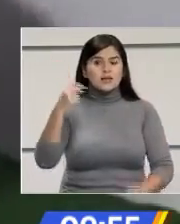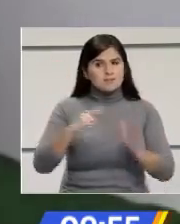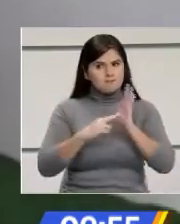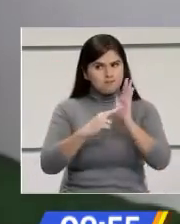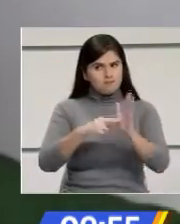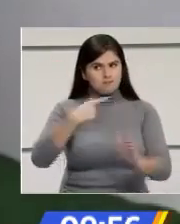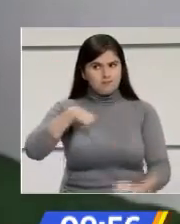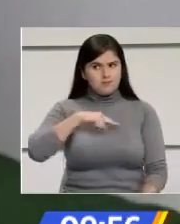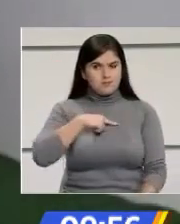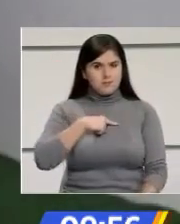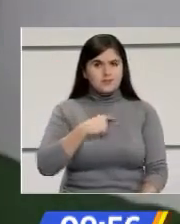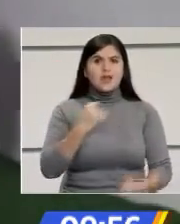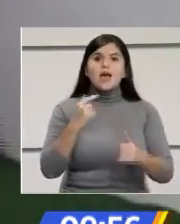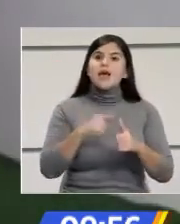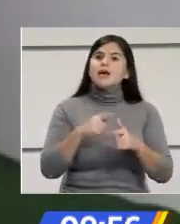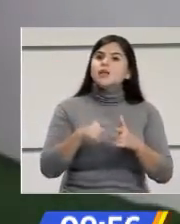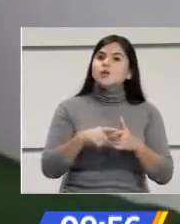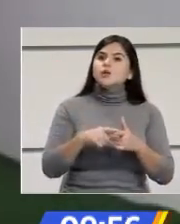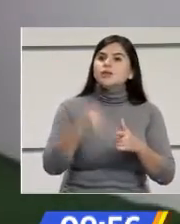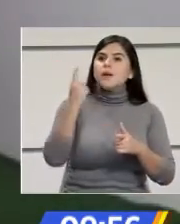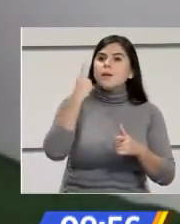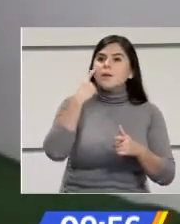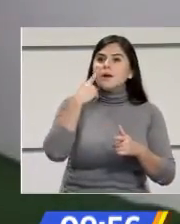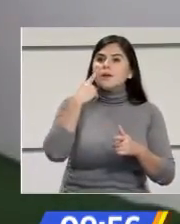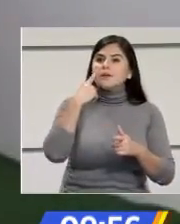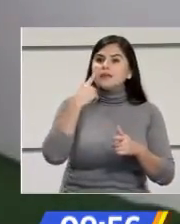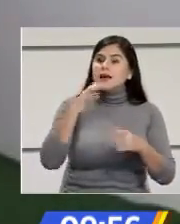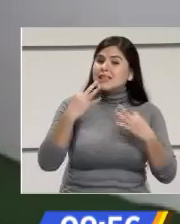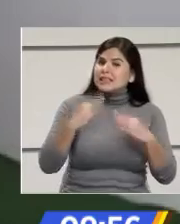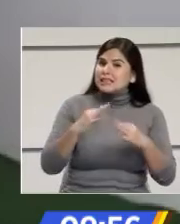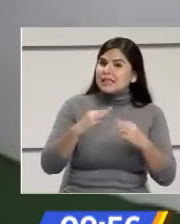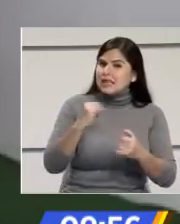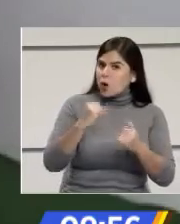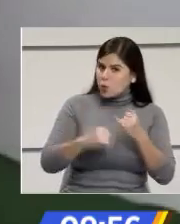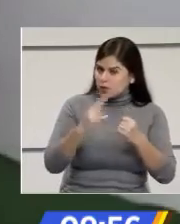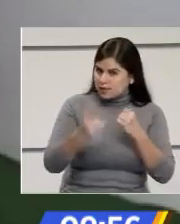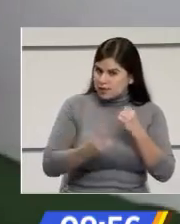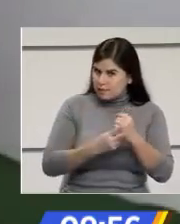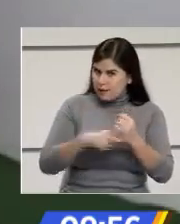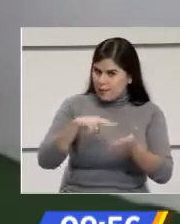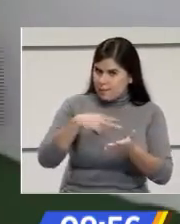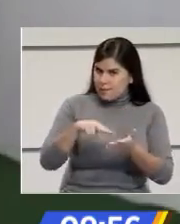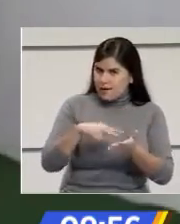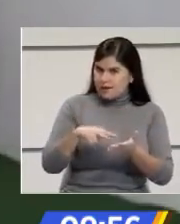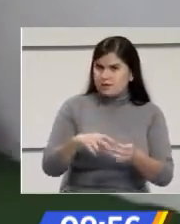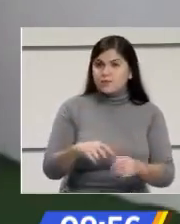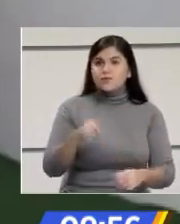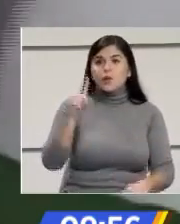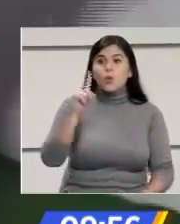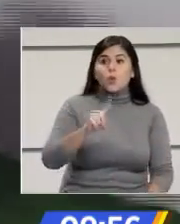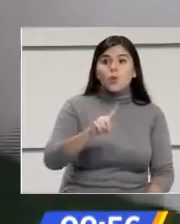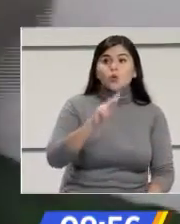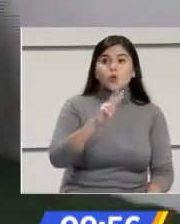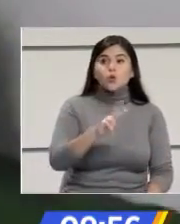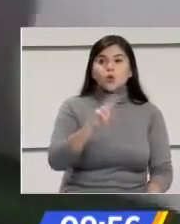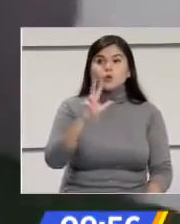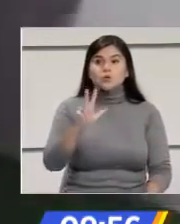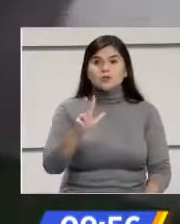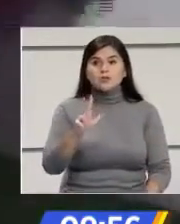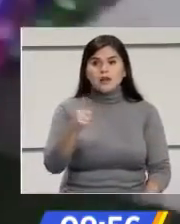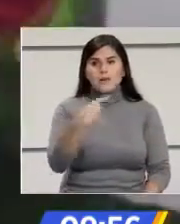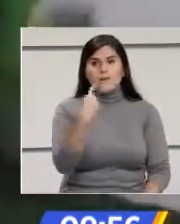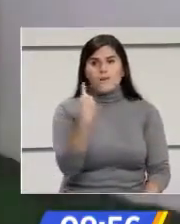Entonces, vamos a ver, paso, vamos a intentar última vez para el público que lo está pidiendo. Uno, dos, tres